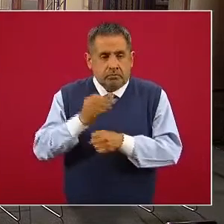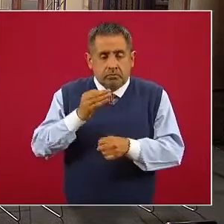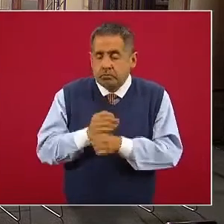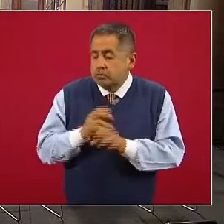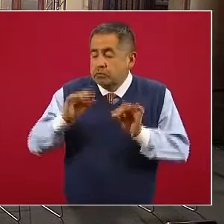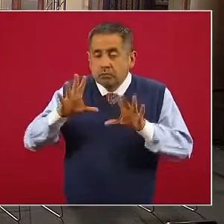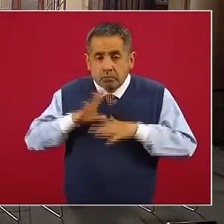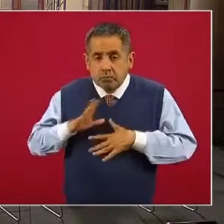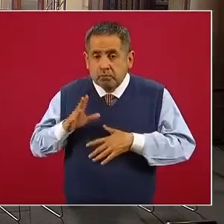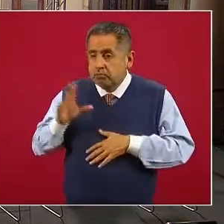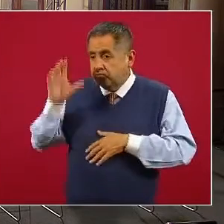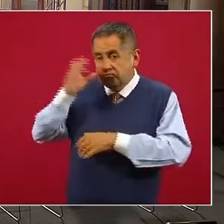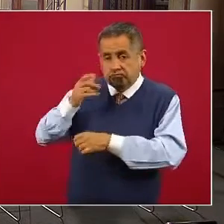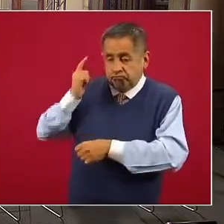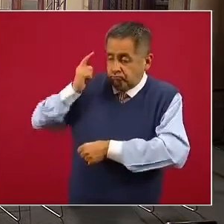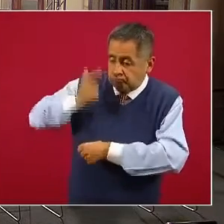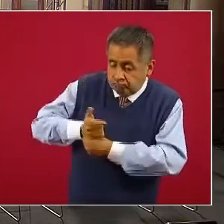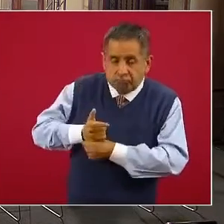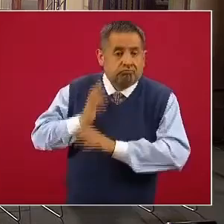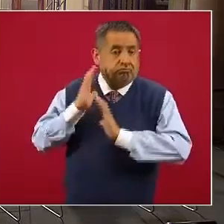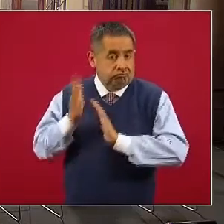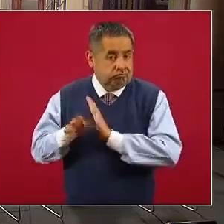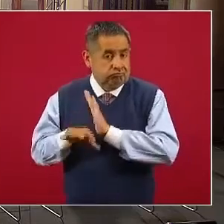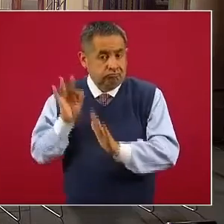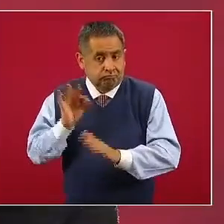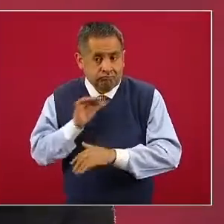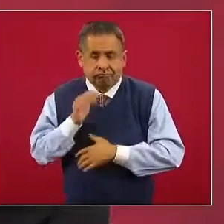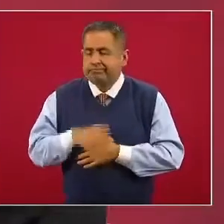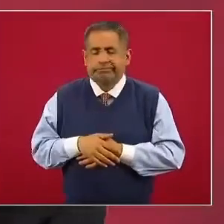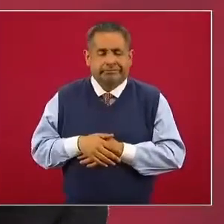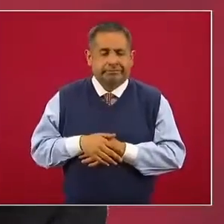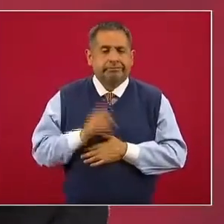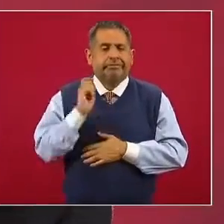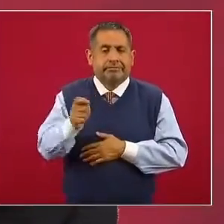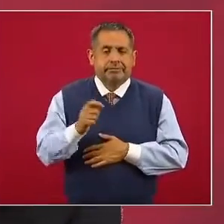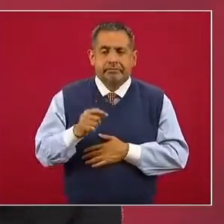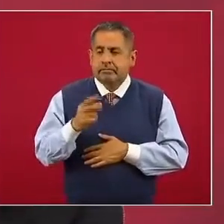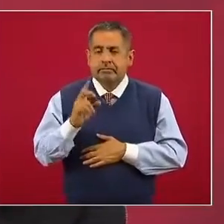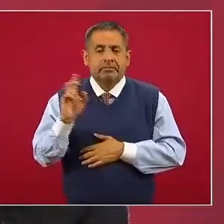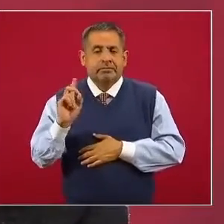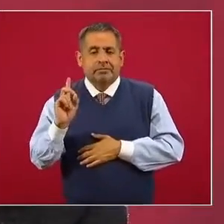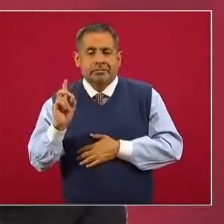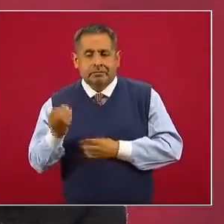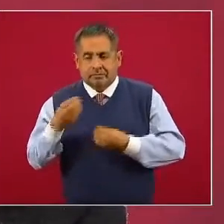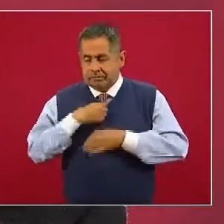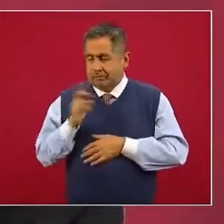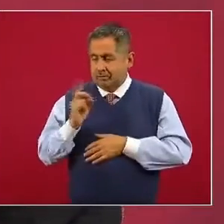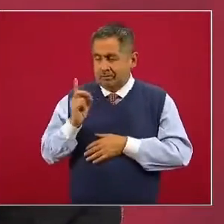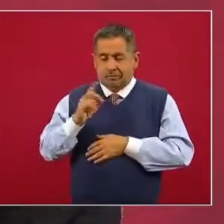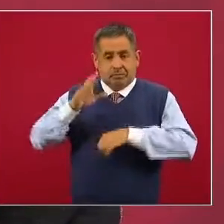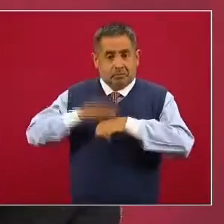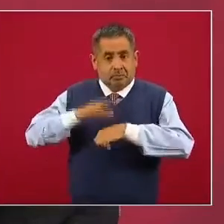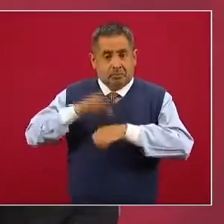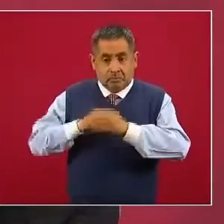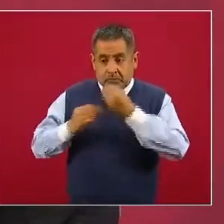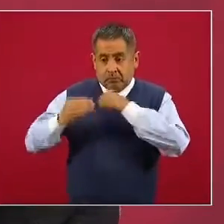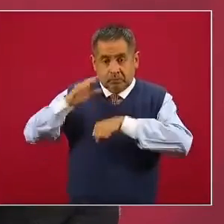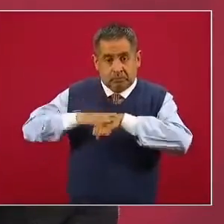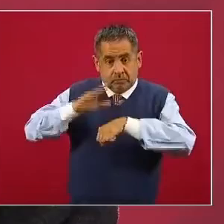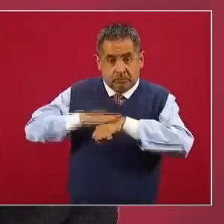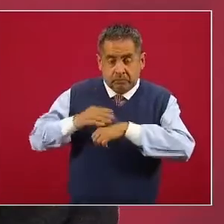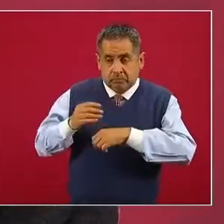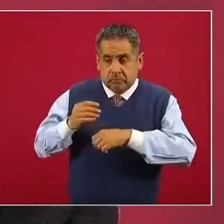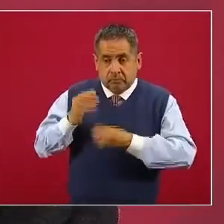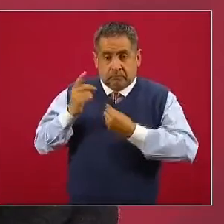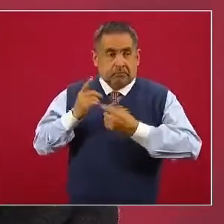científica no sugiere que usar vitamina D, consumir vitamina D en dosis, particularmente en